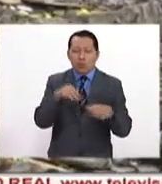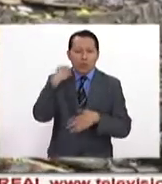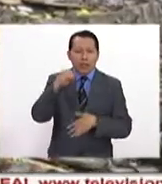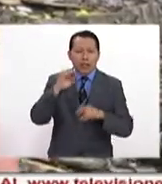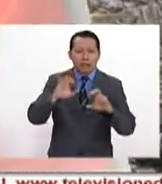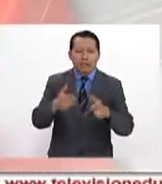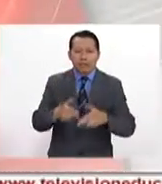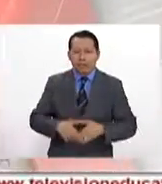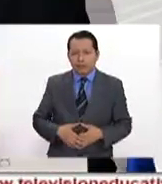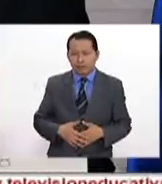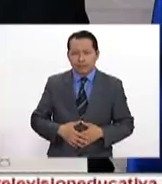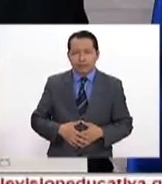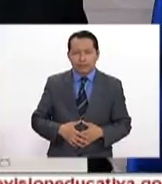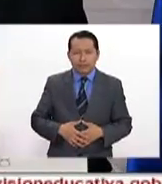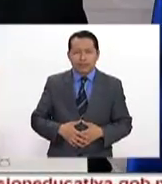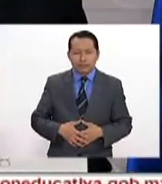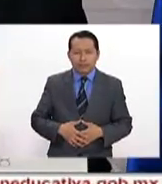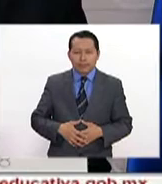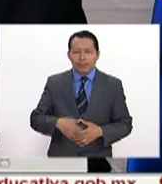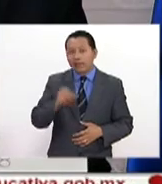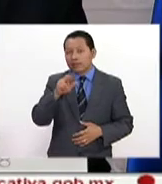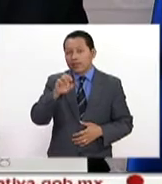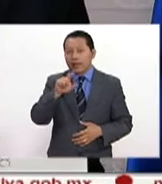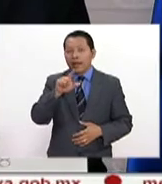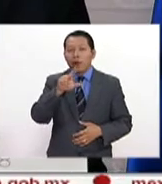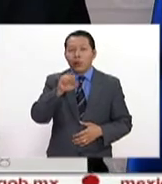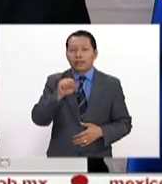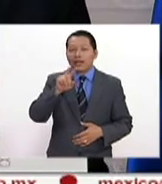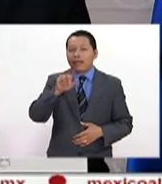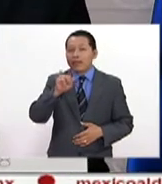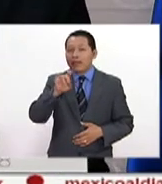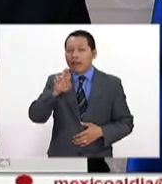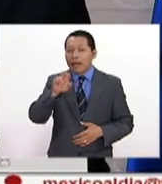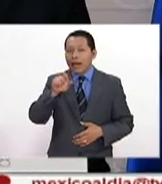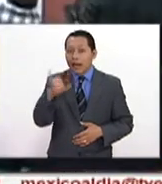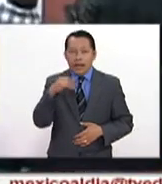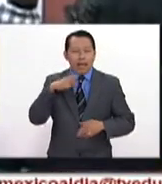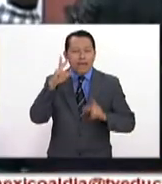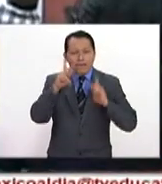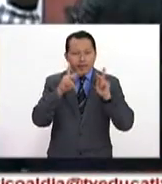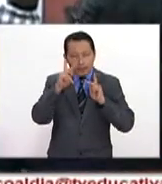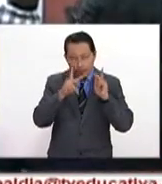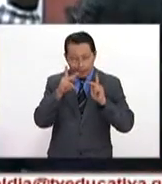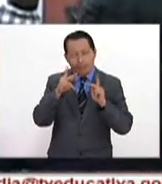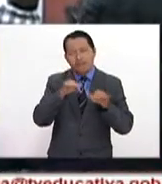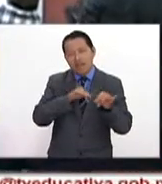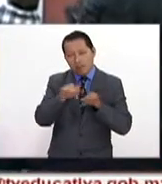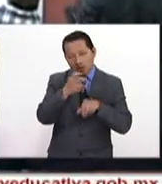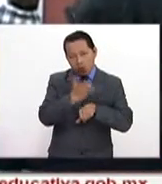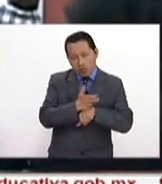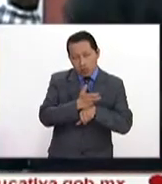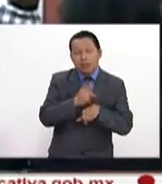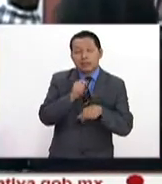Chiapas. El canciller Luis Videgaray realiza una gira de trabajo por Estados Unidos,